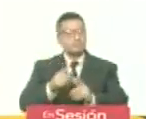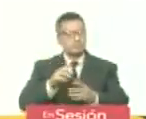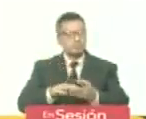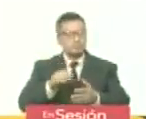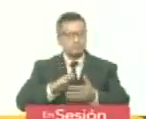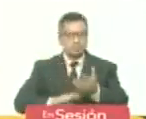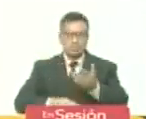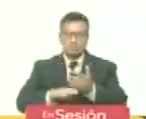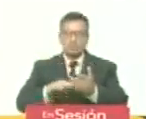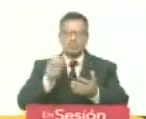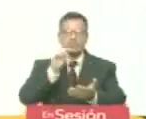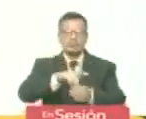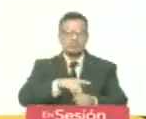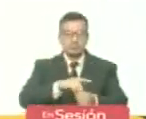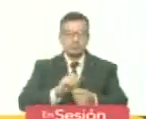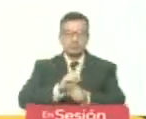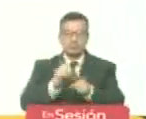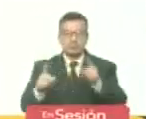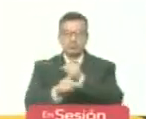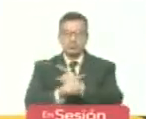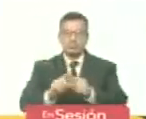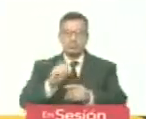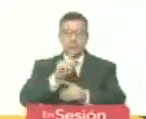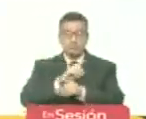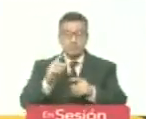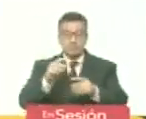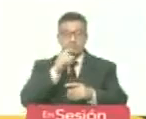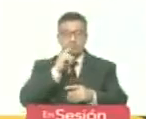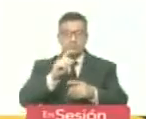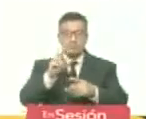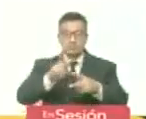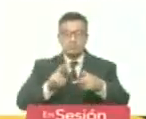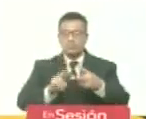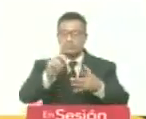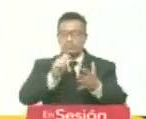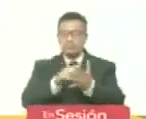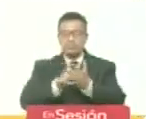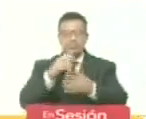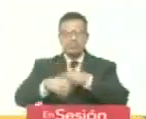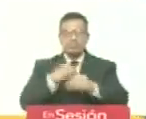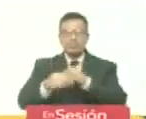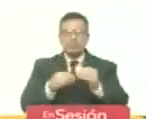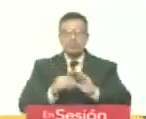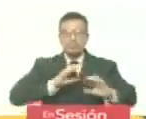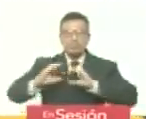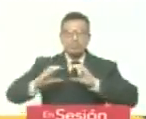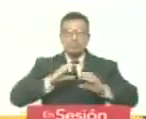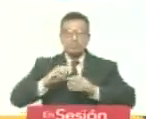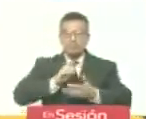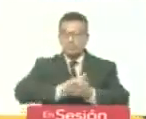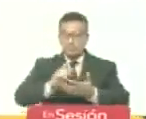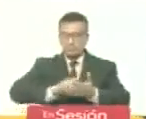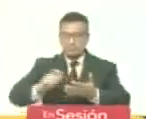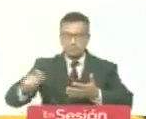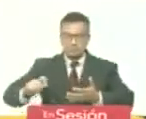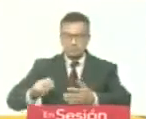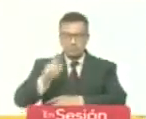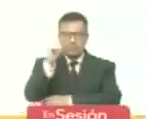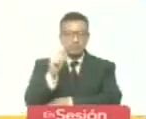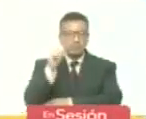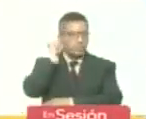e incorporar a sus suplentes. En el segundo punto de la cuenta se hizo referencia a comunicación suscrita por la